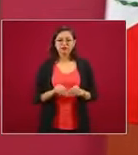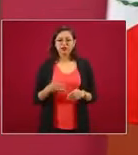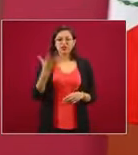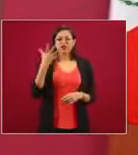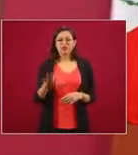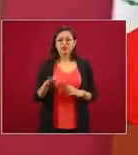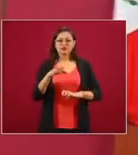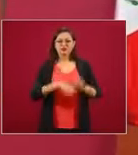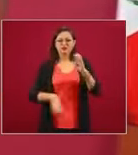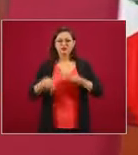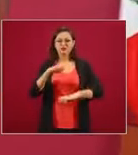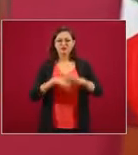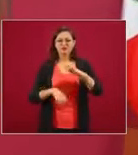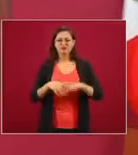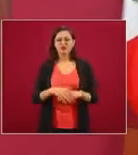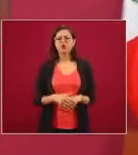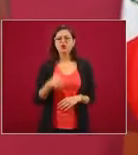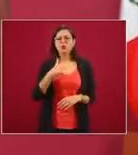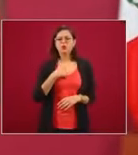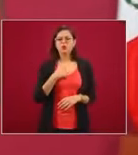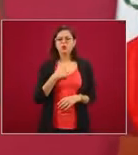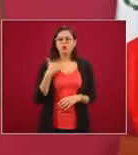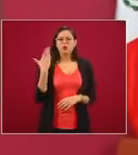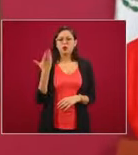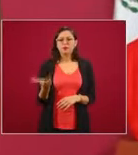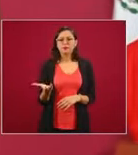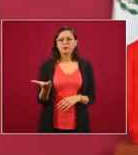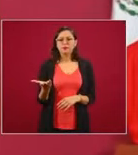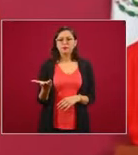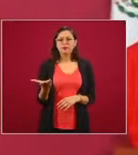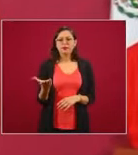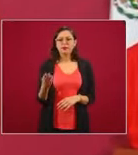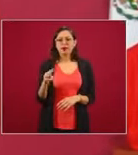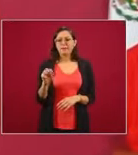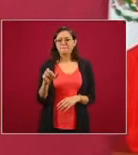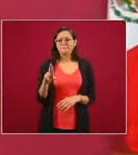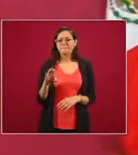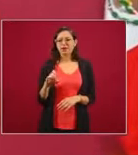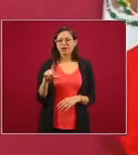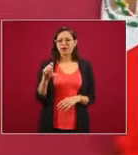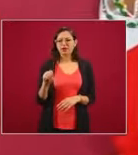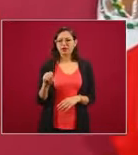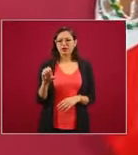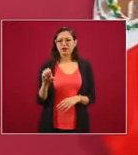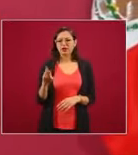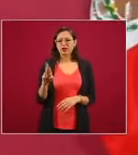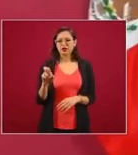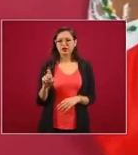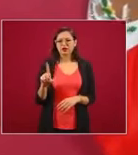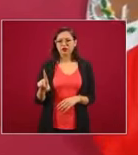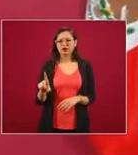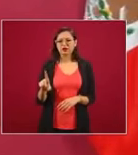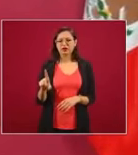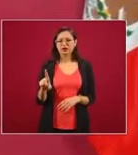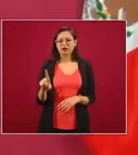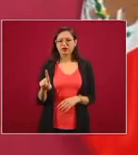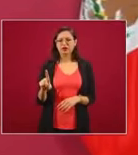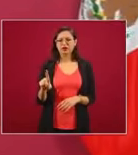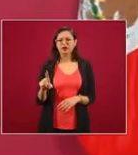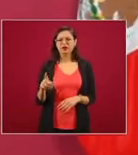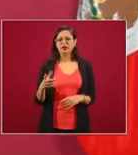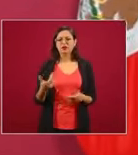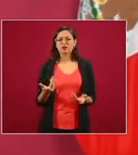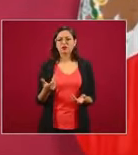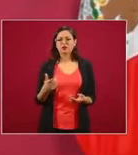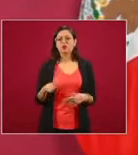10 empresarios, sí. Yo le voy a pedir a Marcelo Ebrard que hoy la